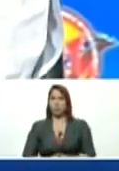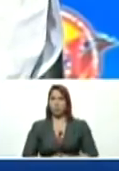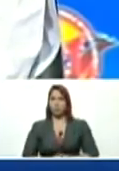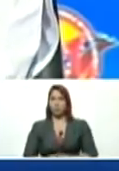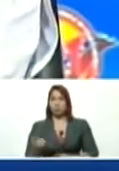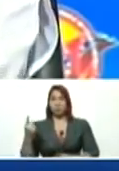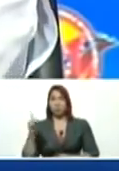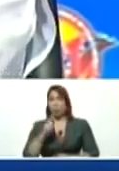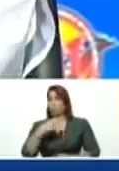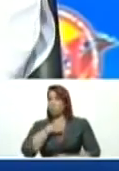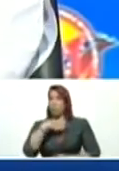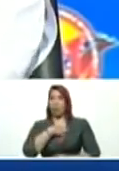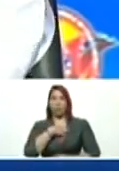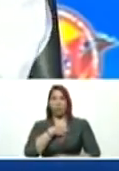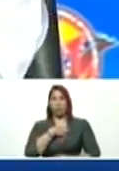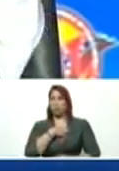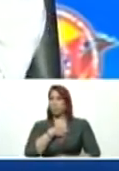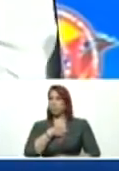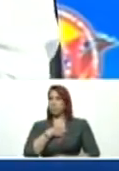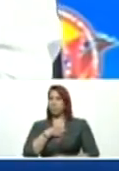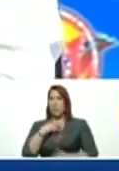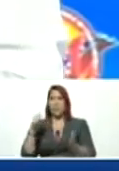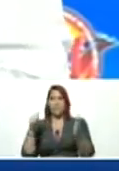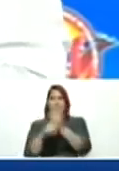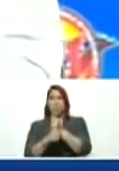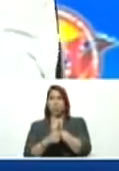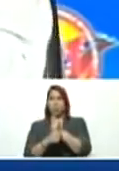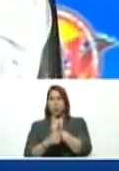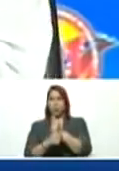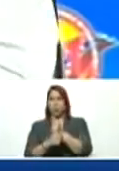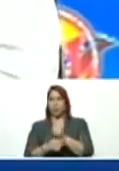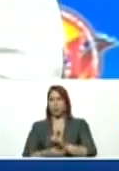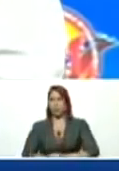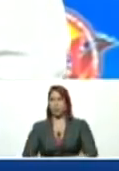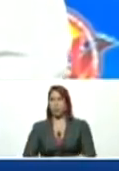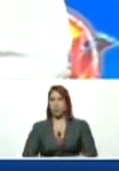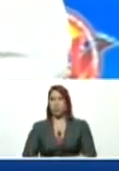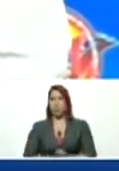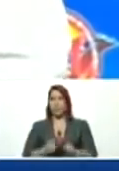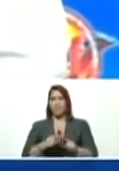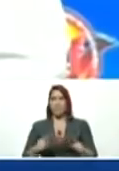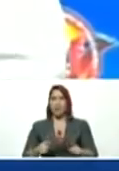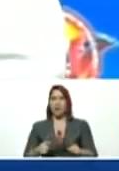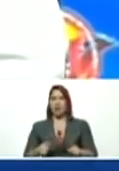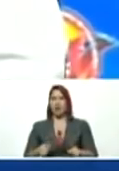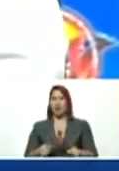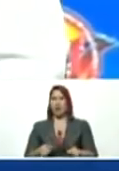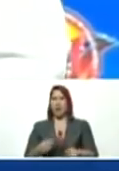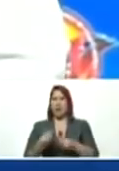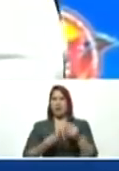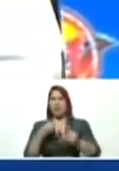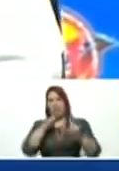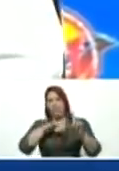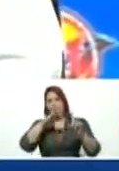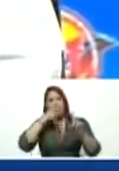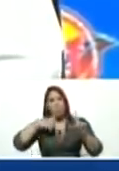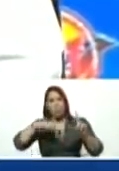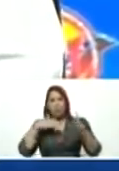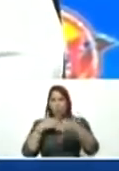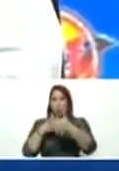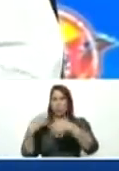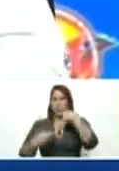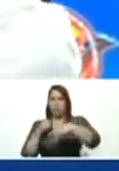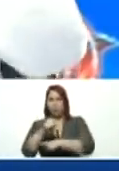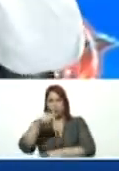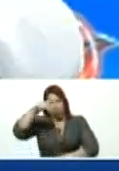ninguna posibilidad de conseguir caldo de cultivo para levantar el pueblo contra la revolución bolivariana porque aquí lo que hay es